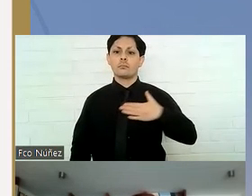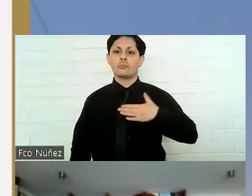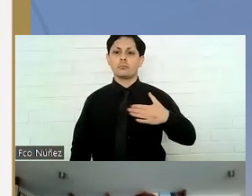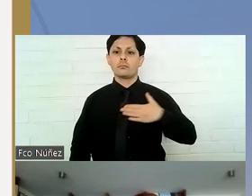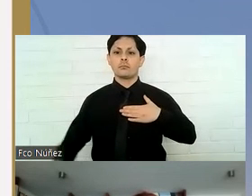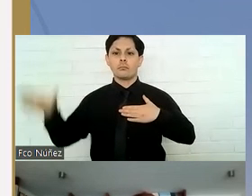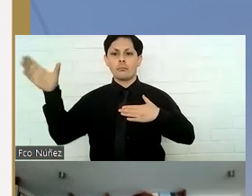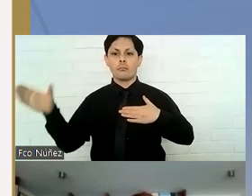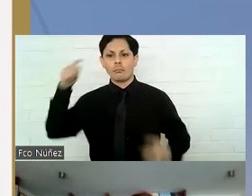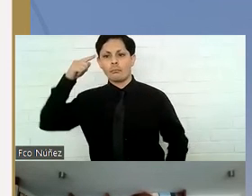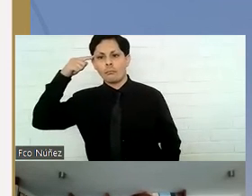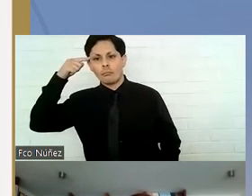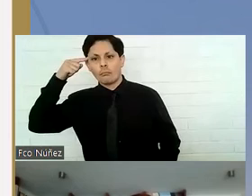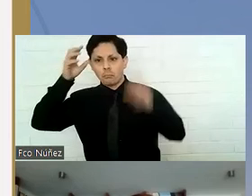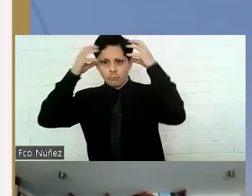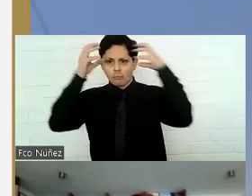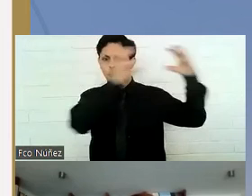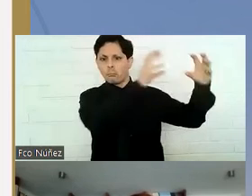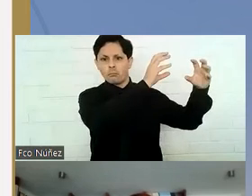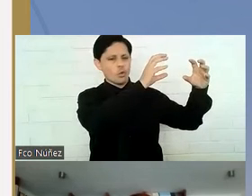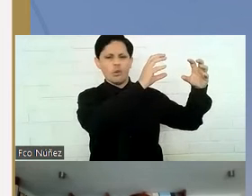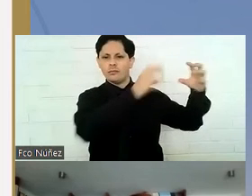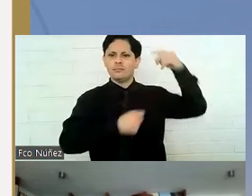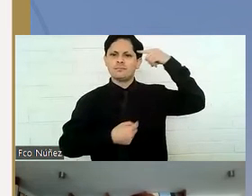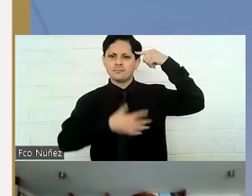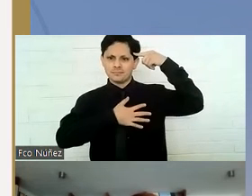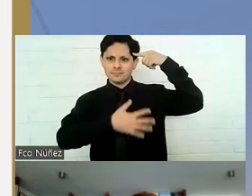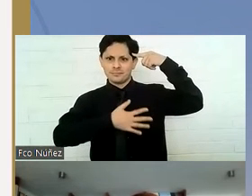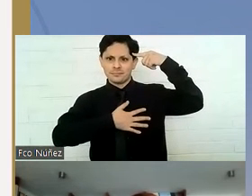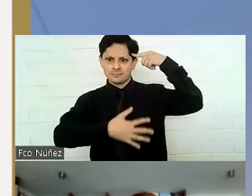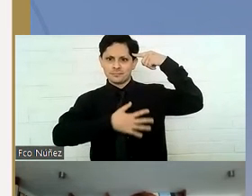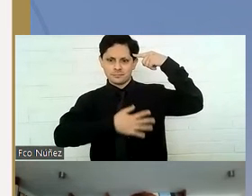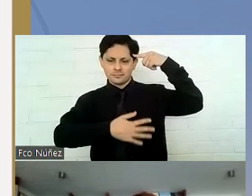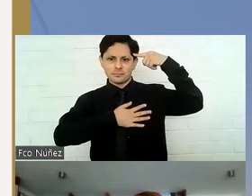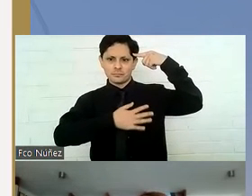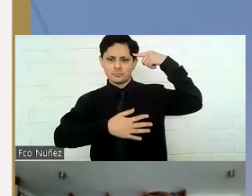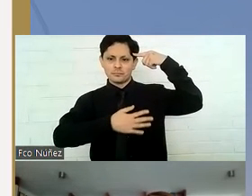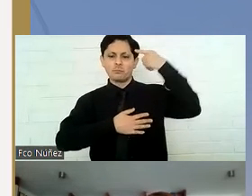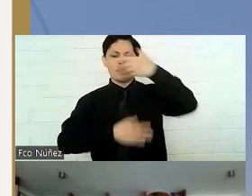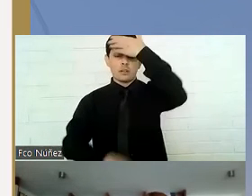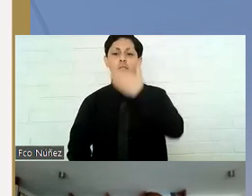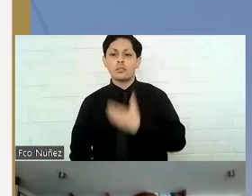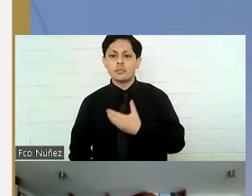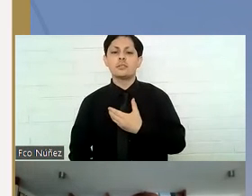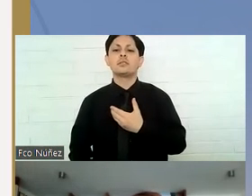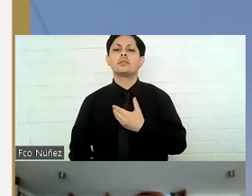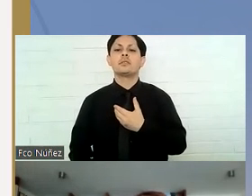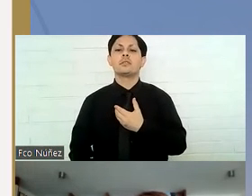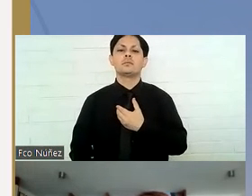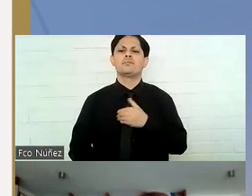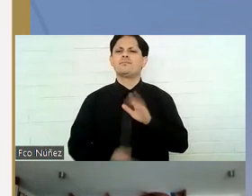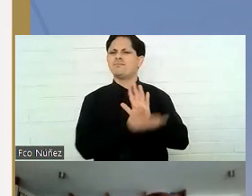racional, que está en relación, en pluralidad y en tensión constante de hostilidad